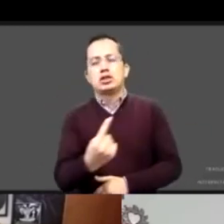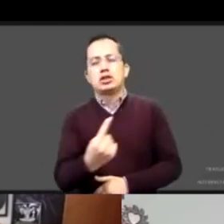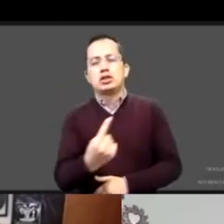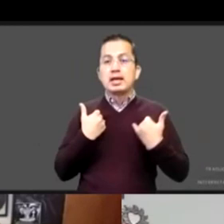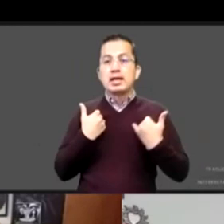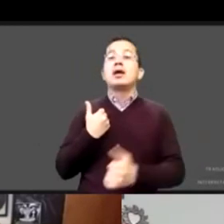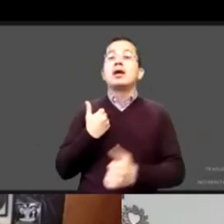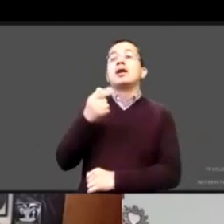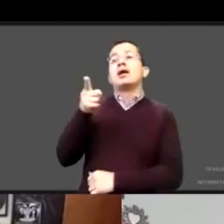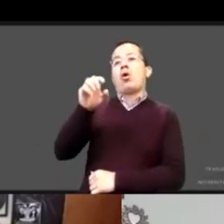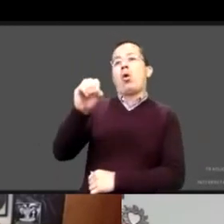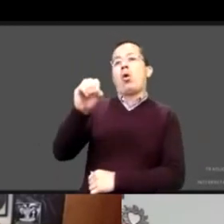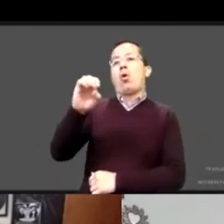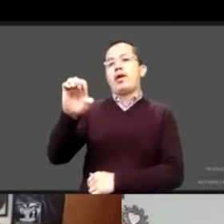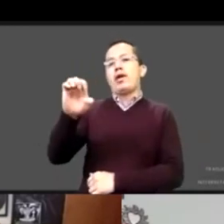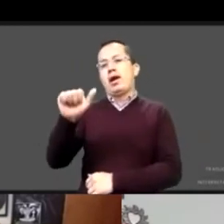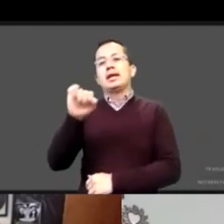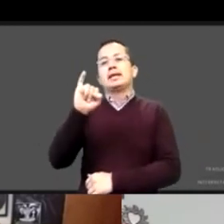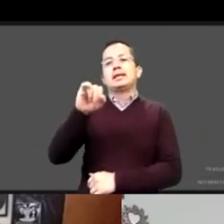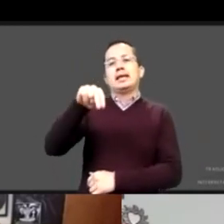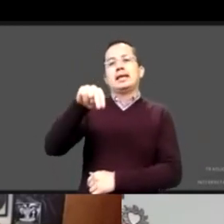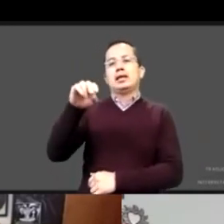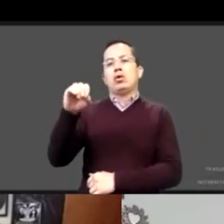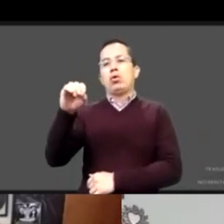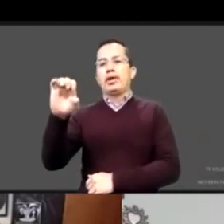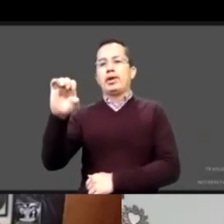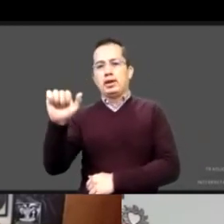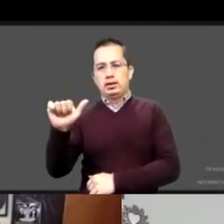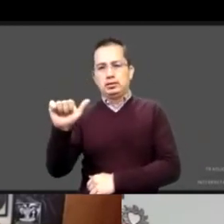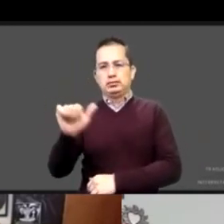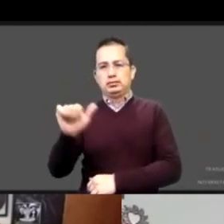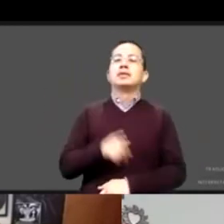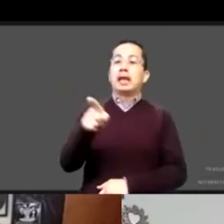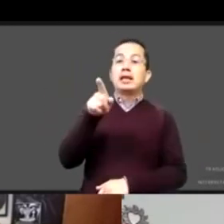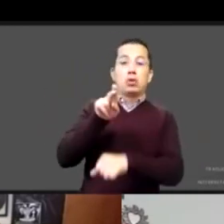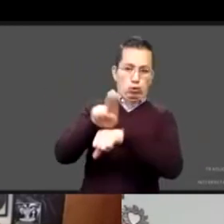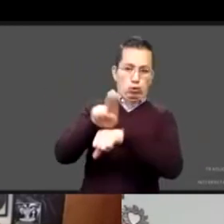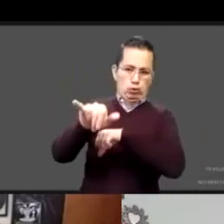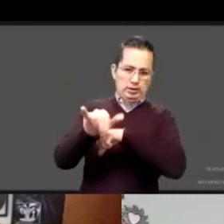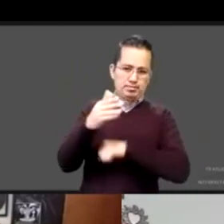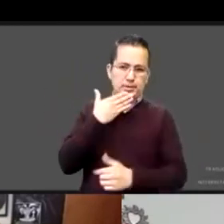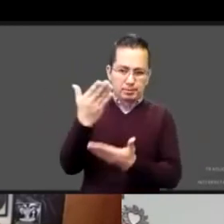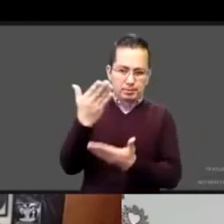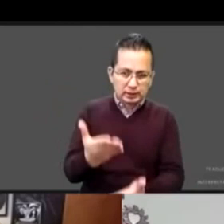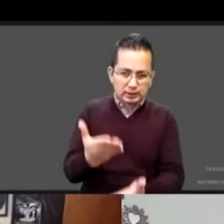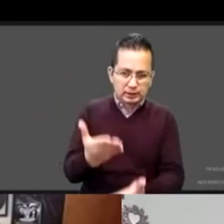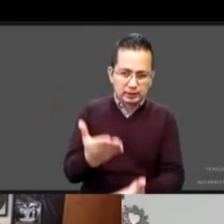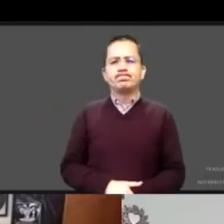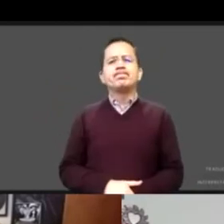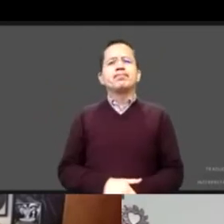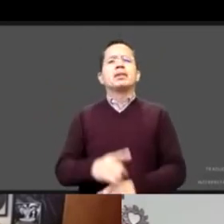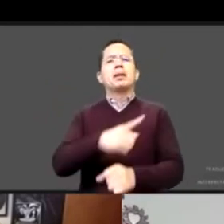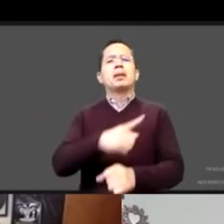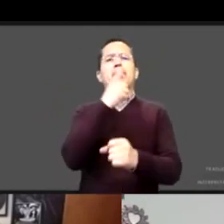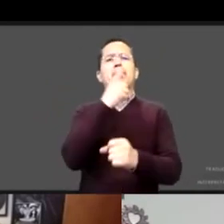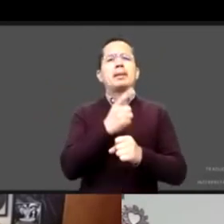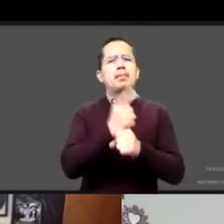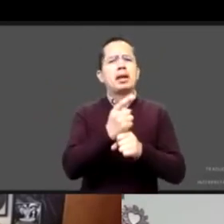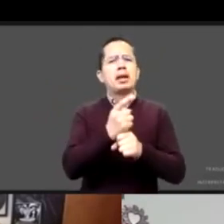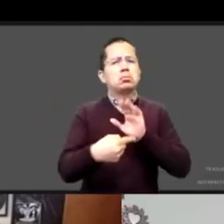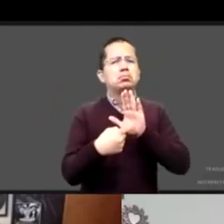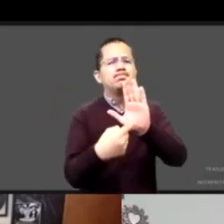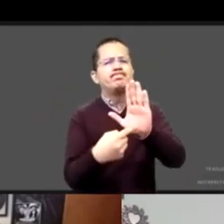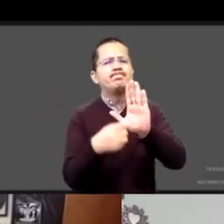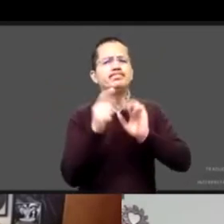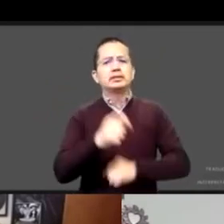I-N-O-E-A. Muchas gracias, Luis, directamente desde Uruguay. Vamos a ver primero un video para introducir este tema y lo que estamos